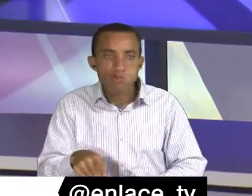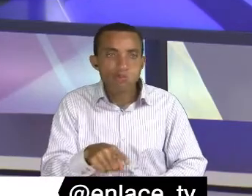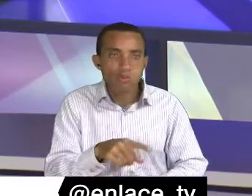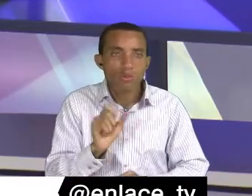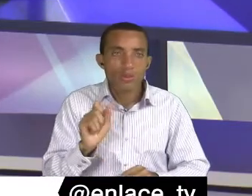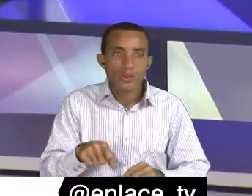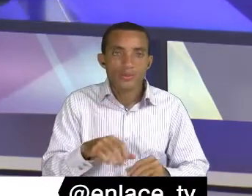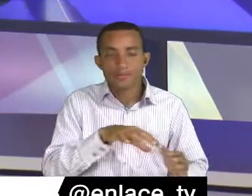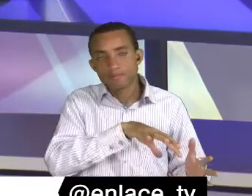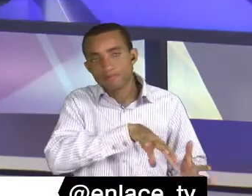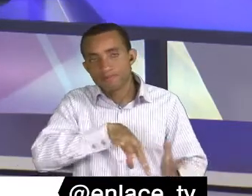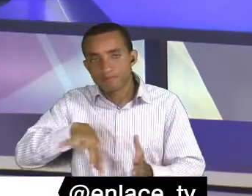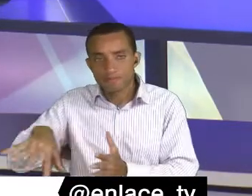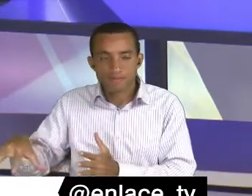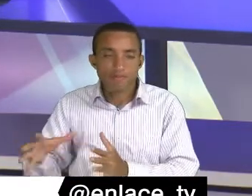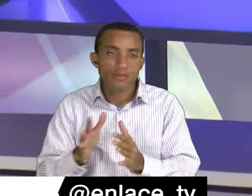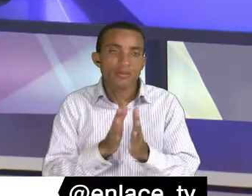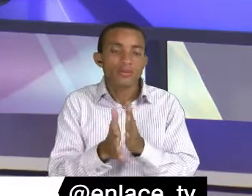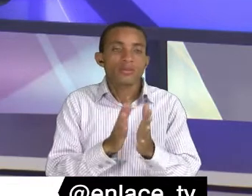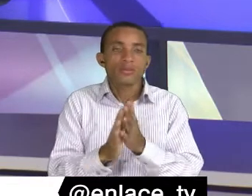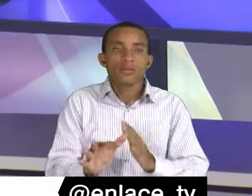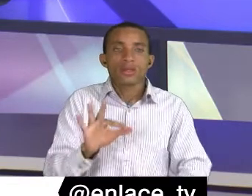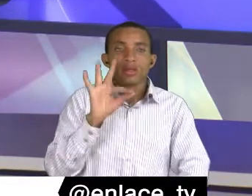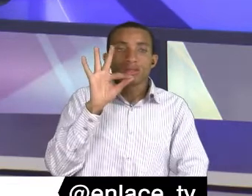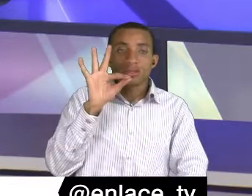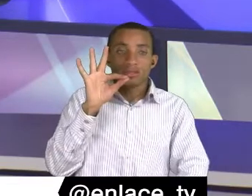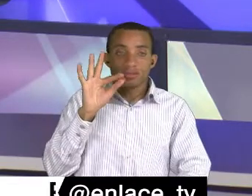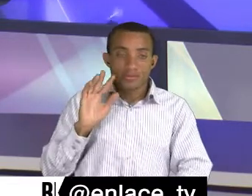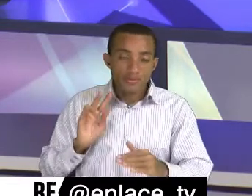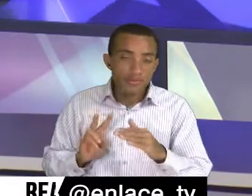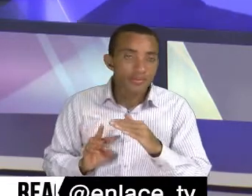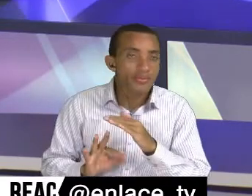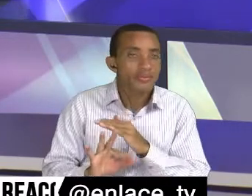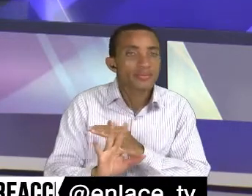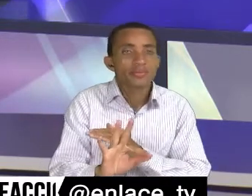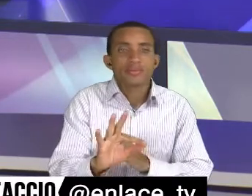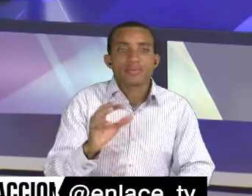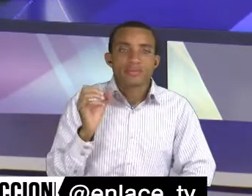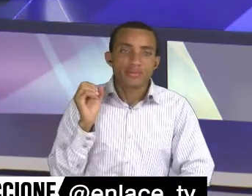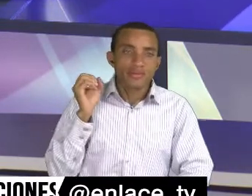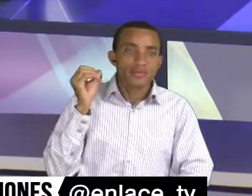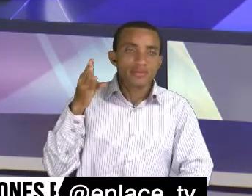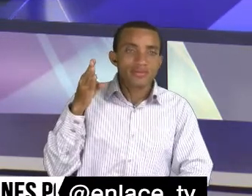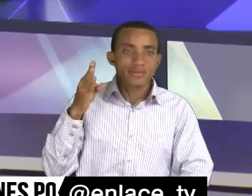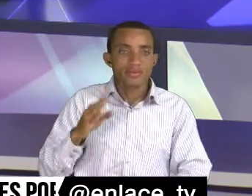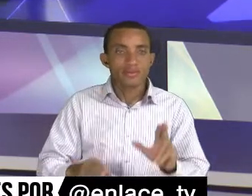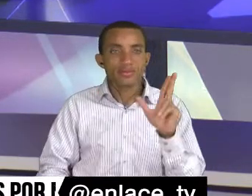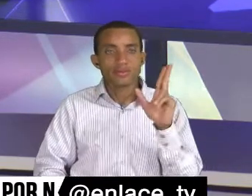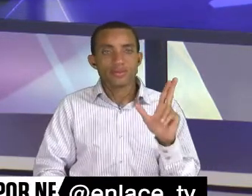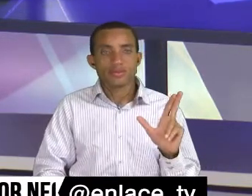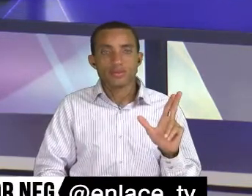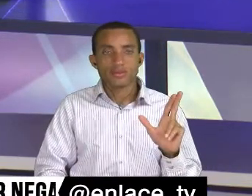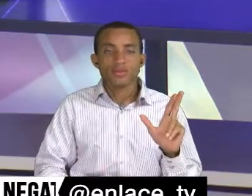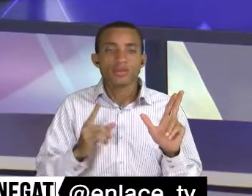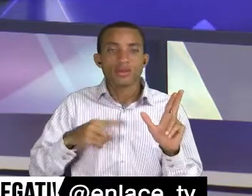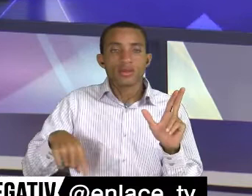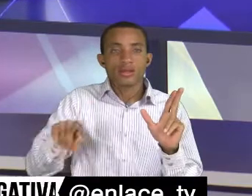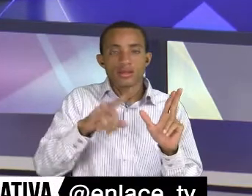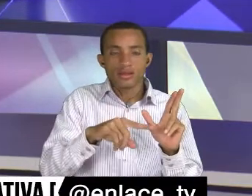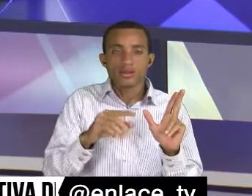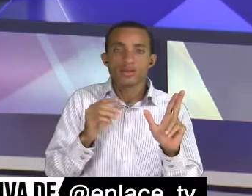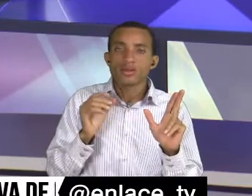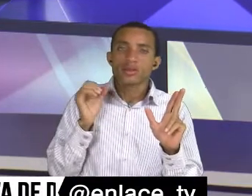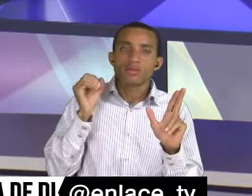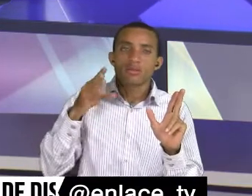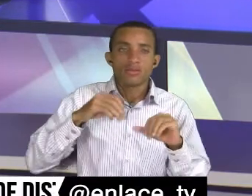otras noticias, 3 hombres armados entraron hasta la sucursal del Banco de Bogotá ubicada en el Parque Camilo Torres. Los delincuentes robaron a una cajera y a un